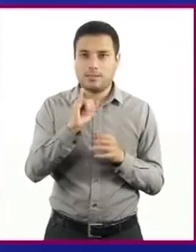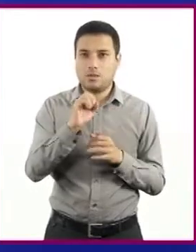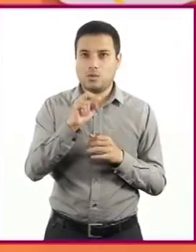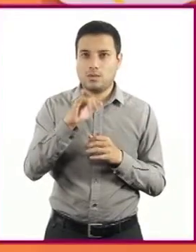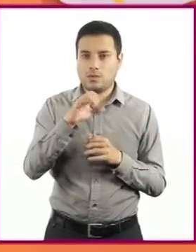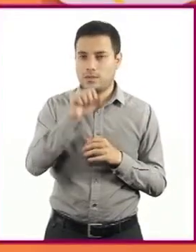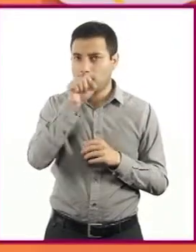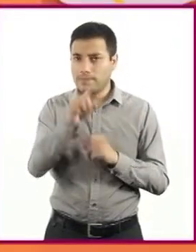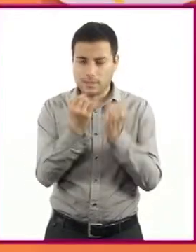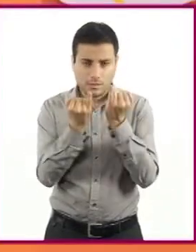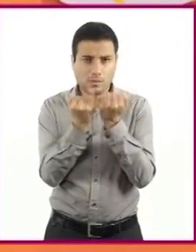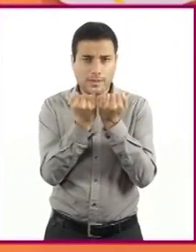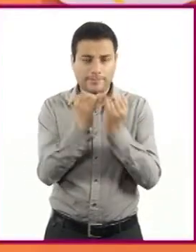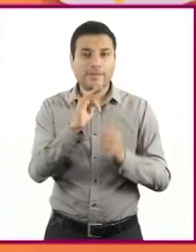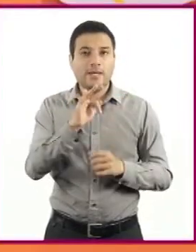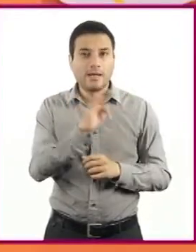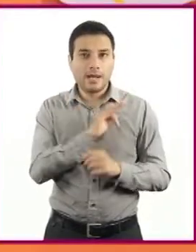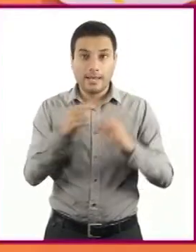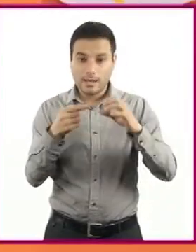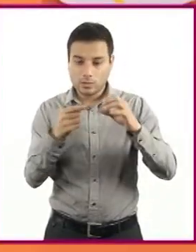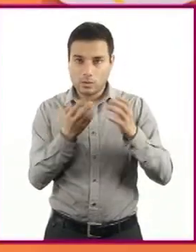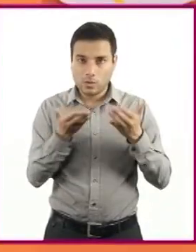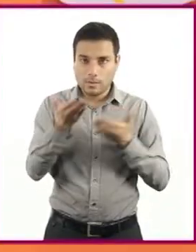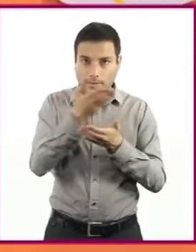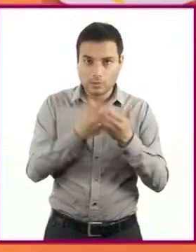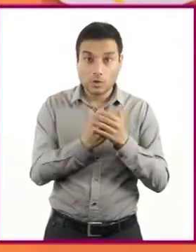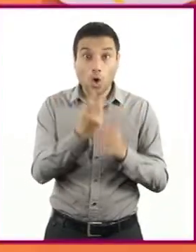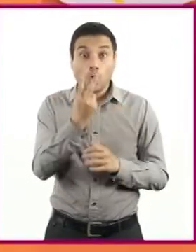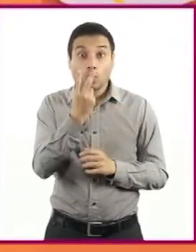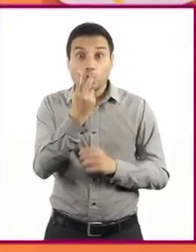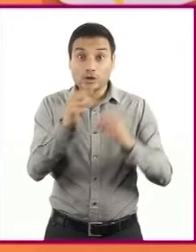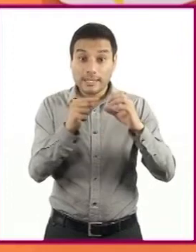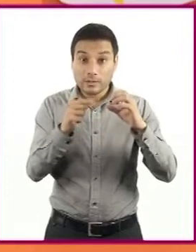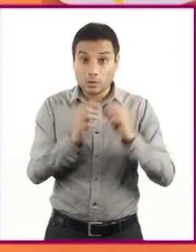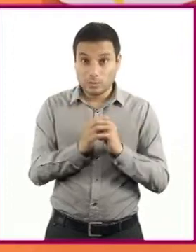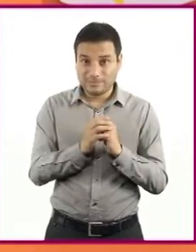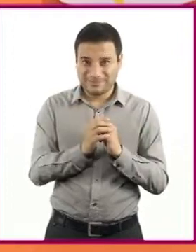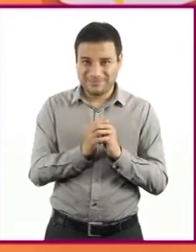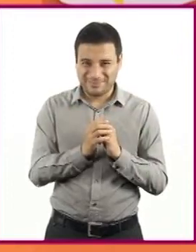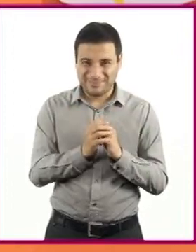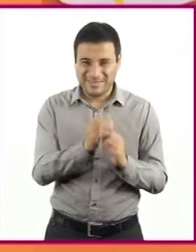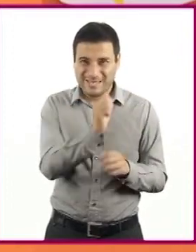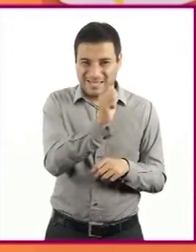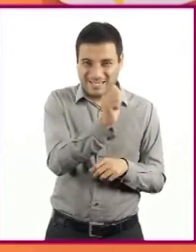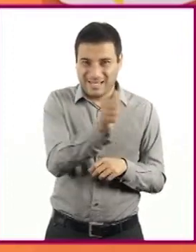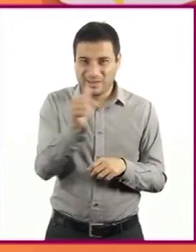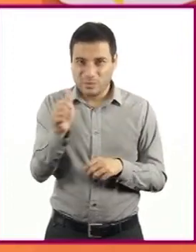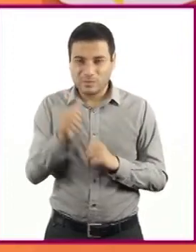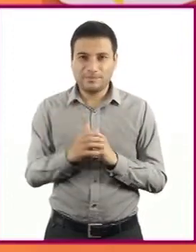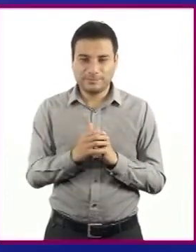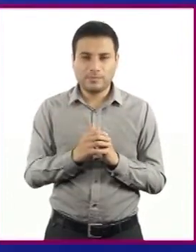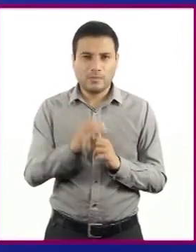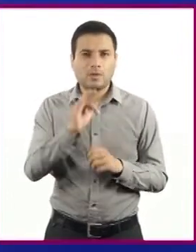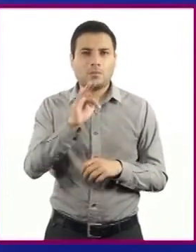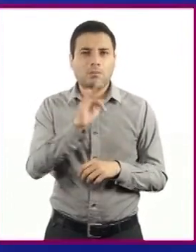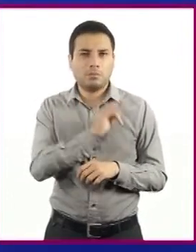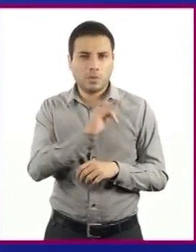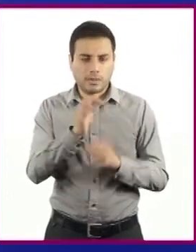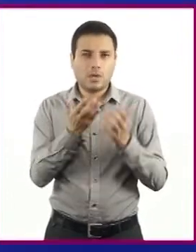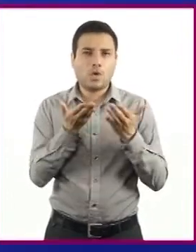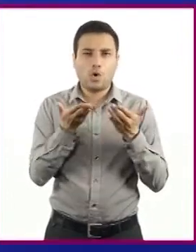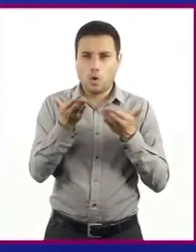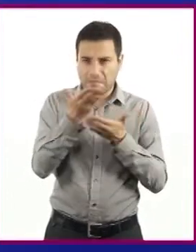hay una compartición de electrones en el que 2 electrones, uno de cada átomo que formaba un enlace, se compartían más o